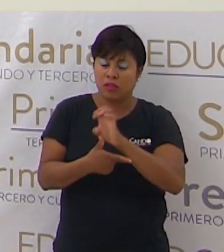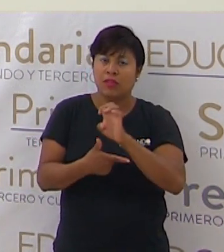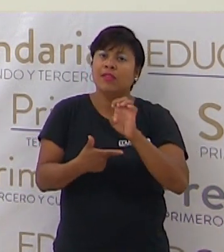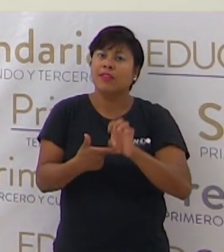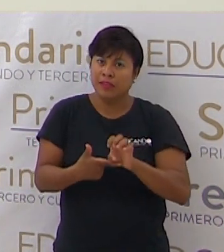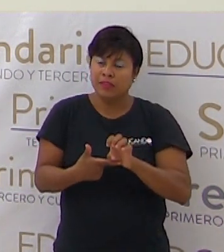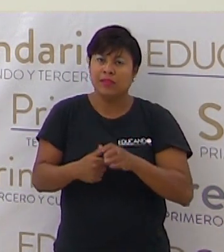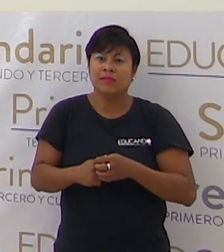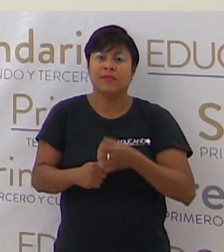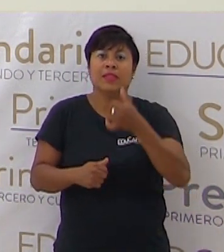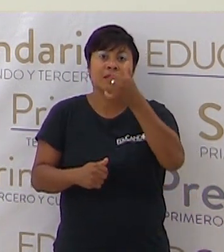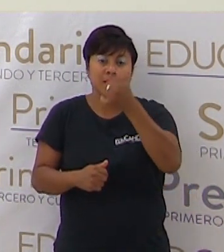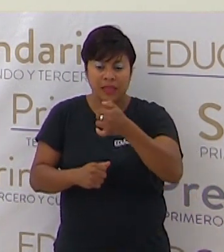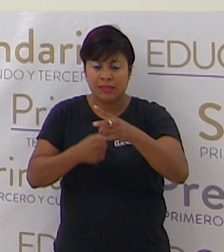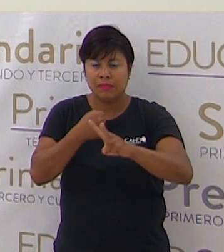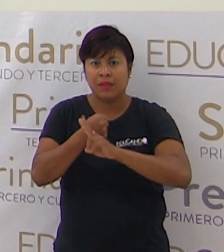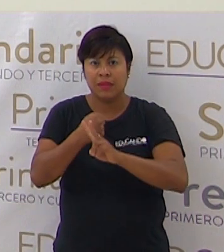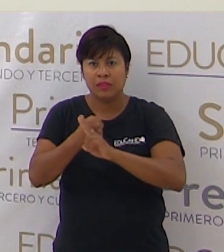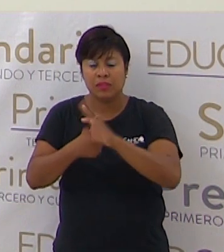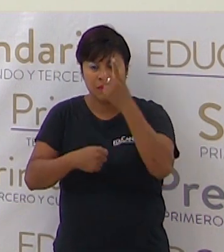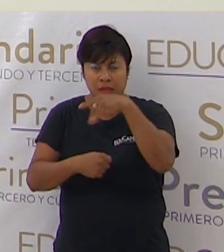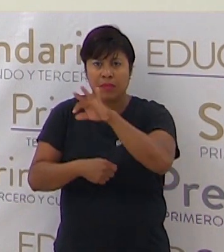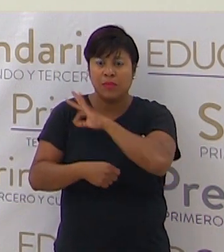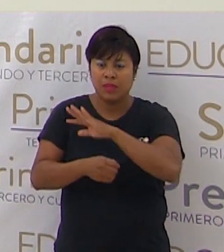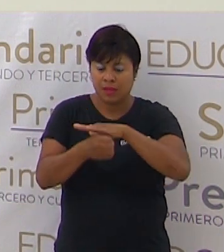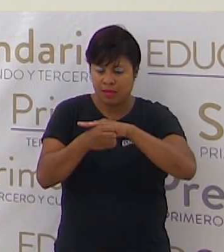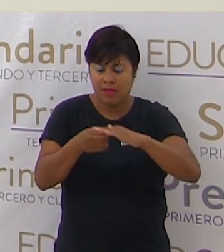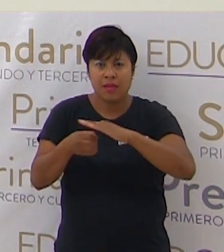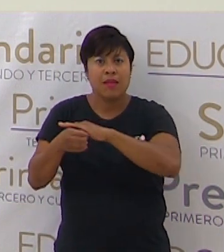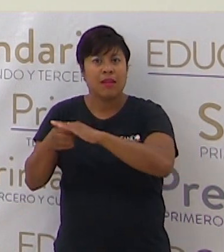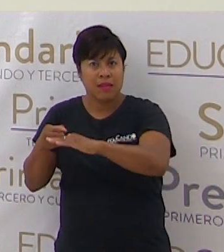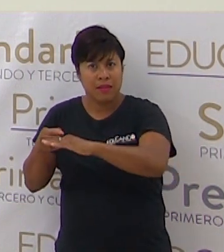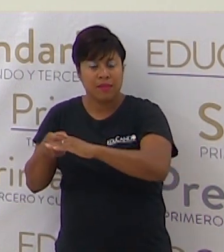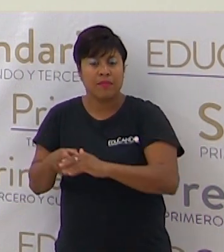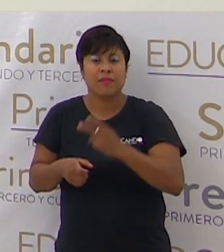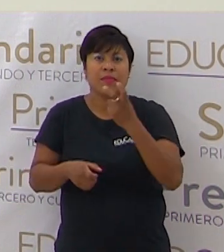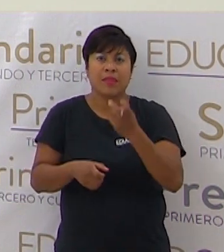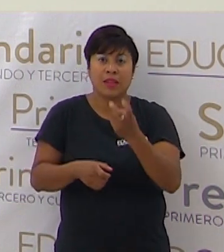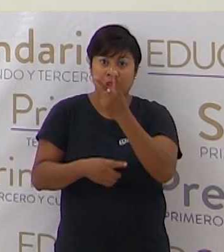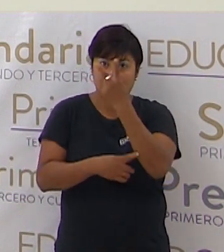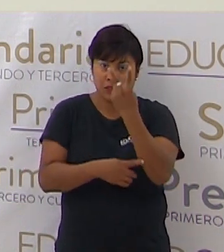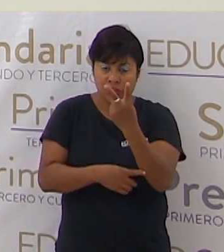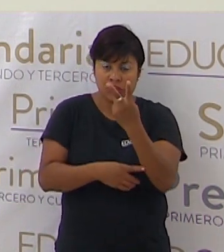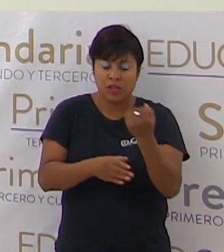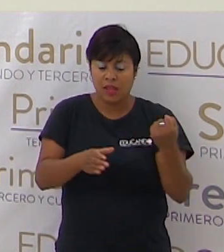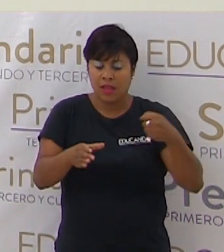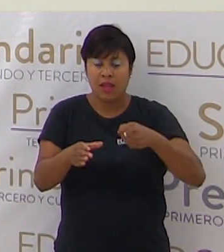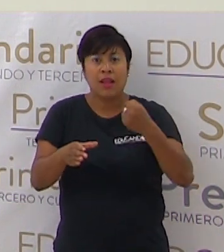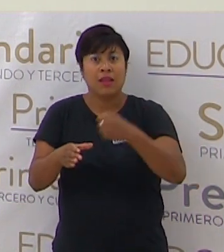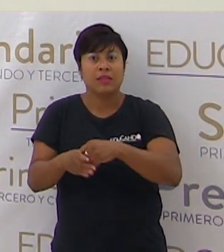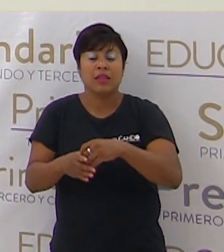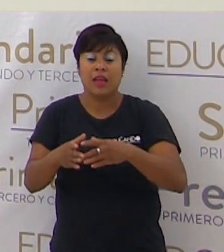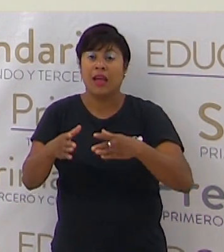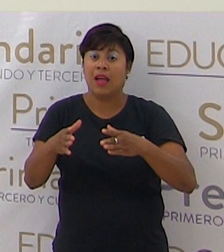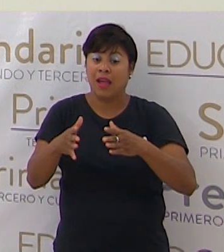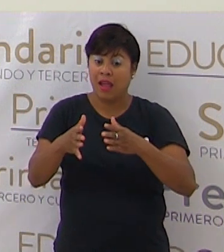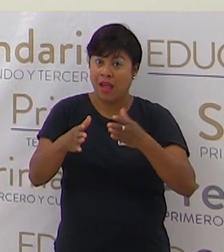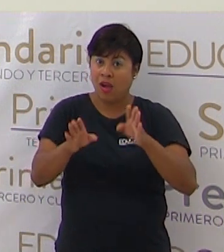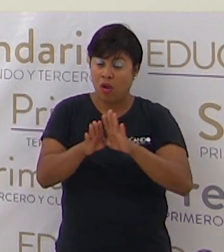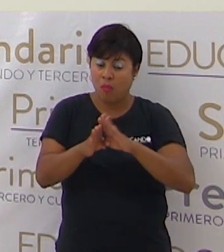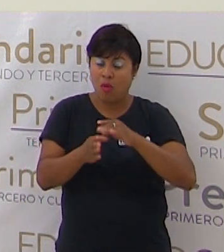entonces 6 vasitos para poder llenar las dos jarras, tanto la grande como